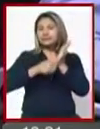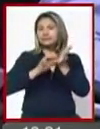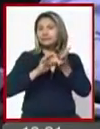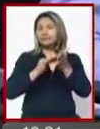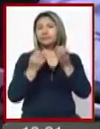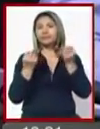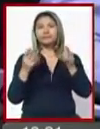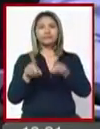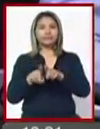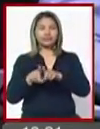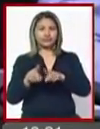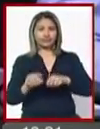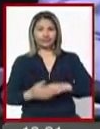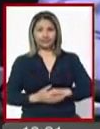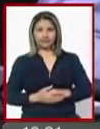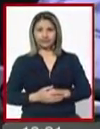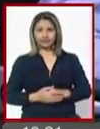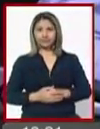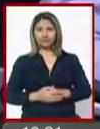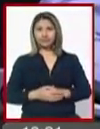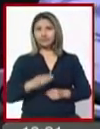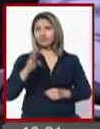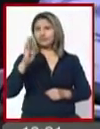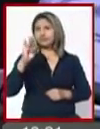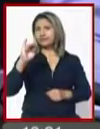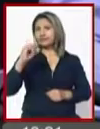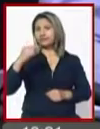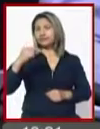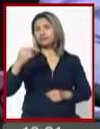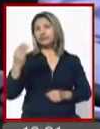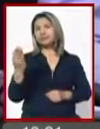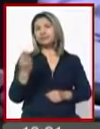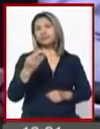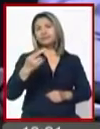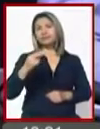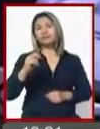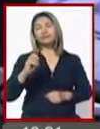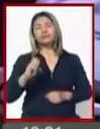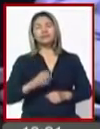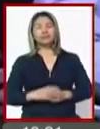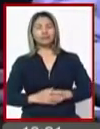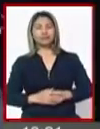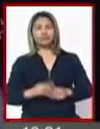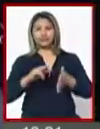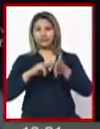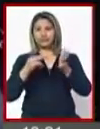multibiométricos, sino también los datos biogenéticos. Es decir,